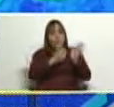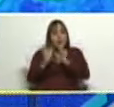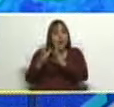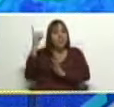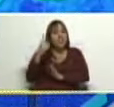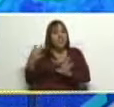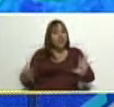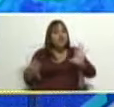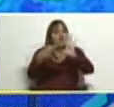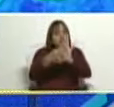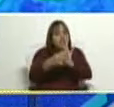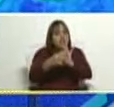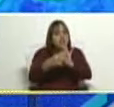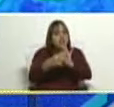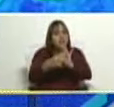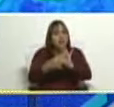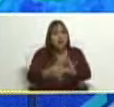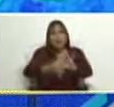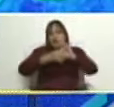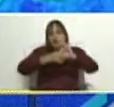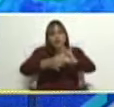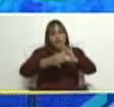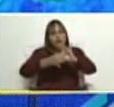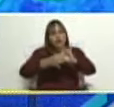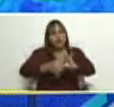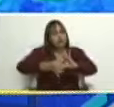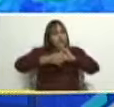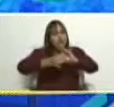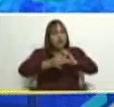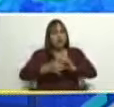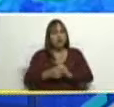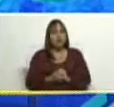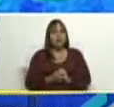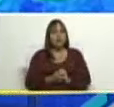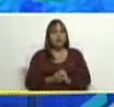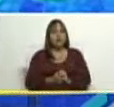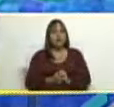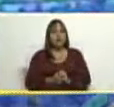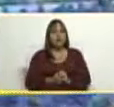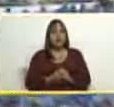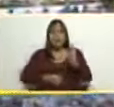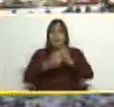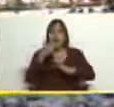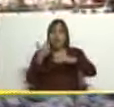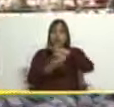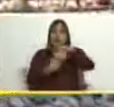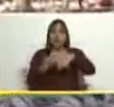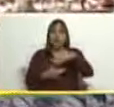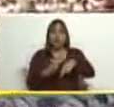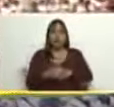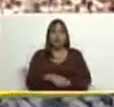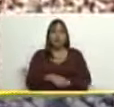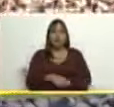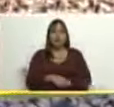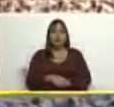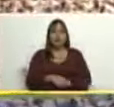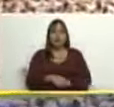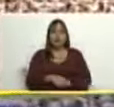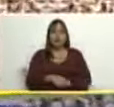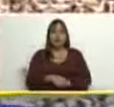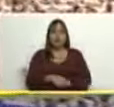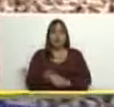unirse, unirse, unión, unión para más revolución en el territorio.